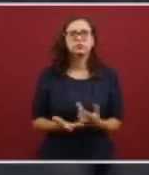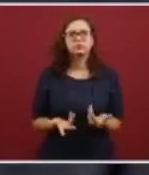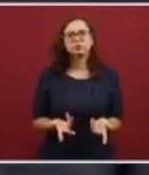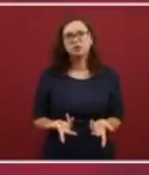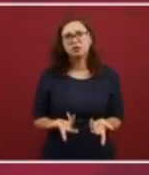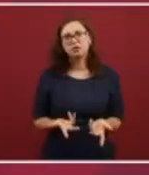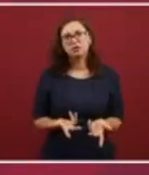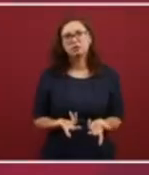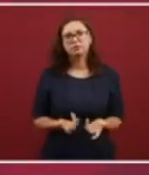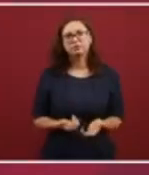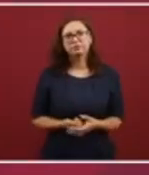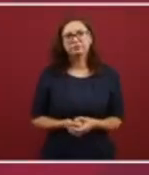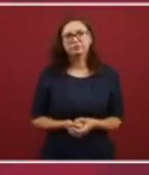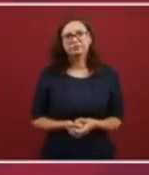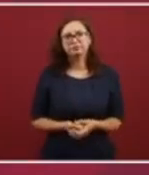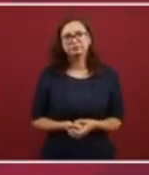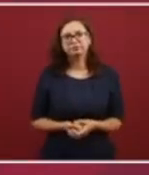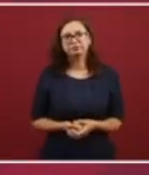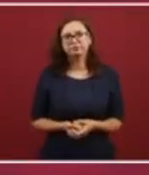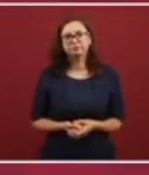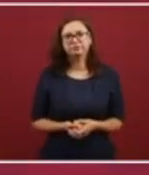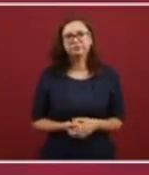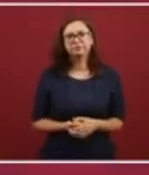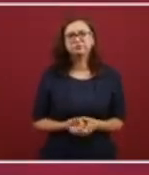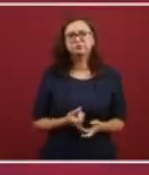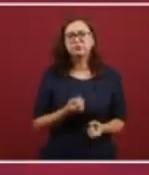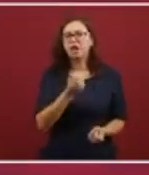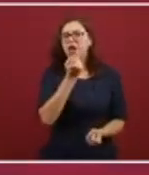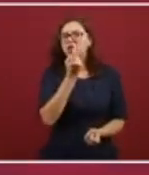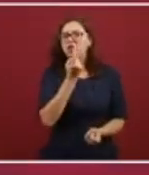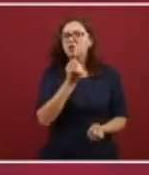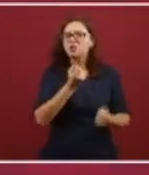cuestionable que estén ahí soterrados,